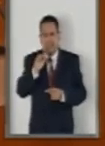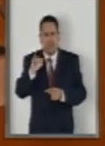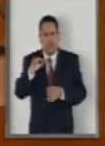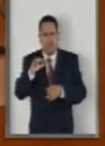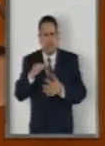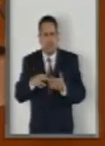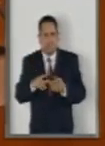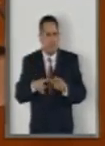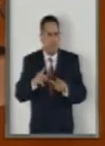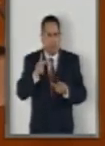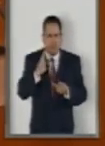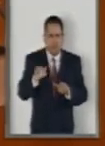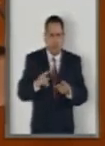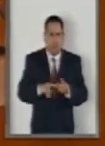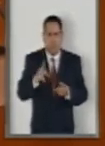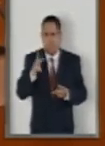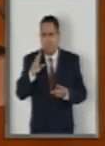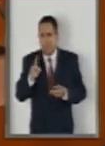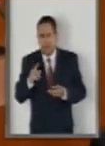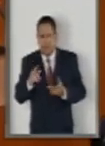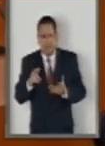del PRI y del PRD